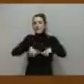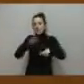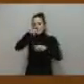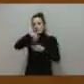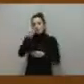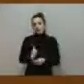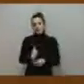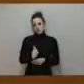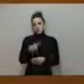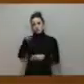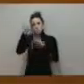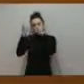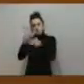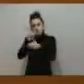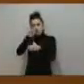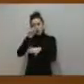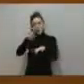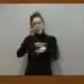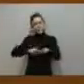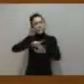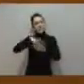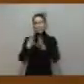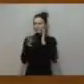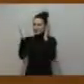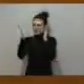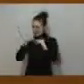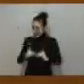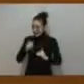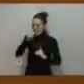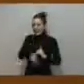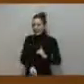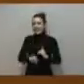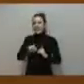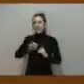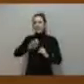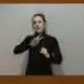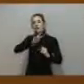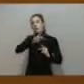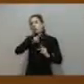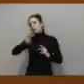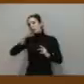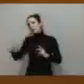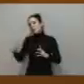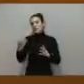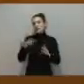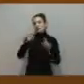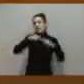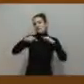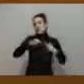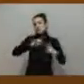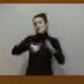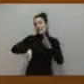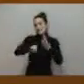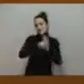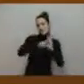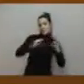disponen de mayoría absoluta y aquí ocurre que ya no se duplican, no coinciden muchas veces, las decisiones legislativas y las